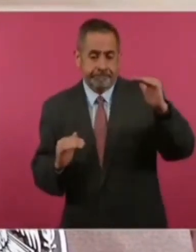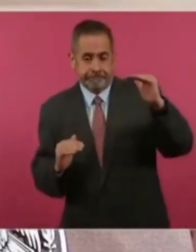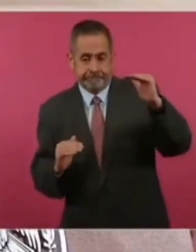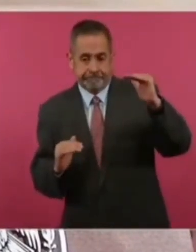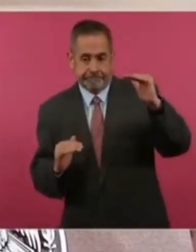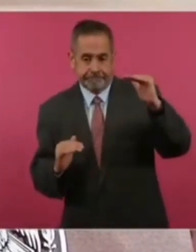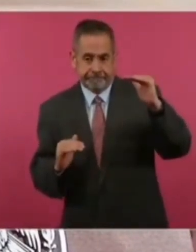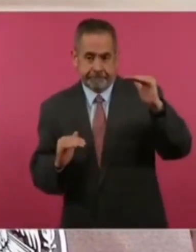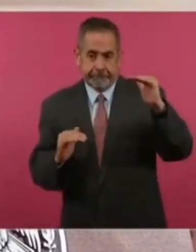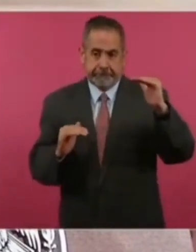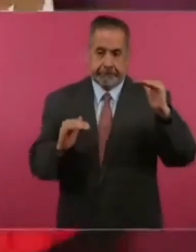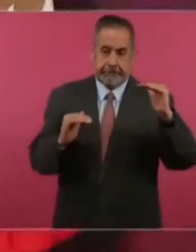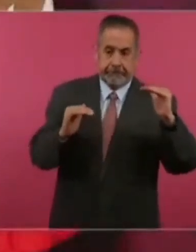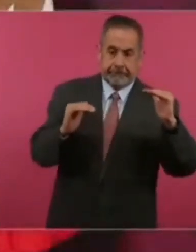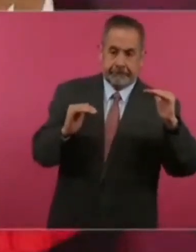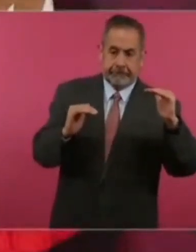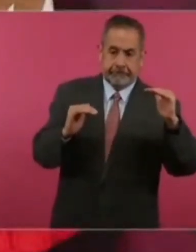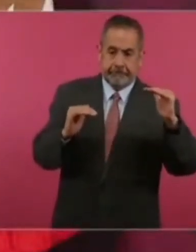la desigualdad.